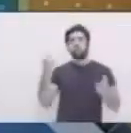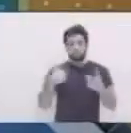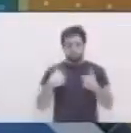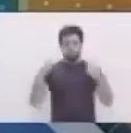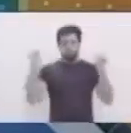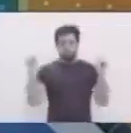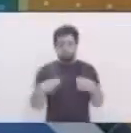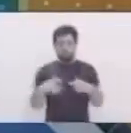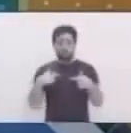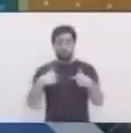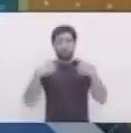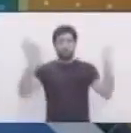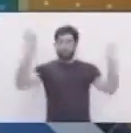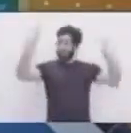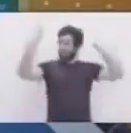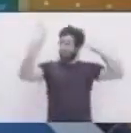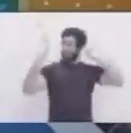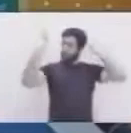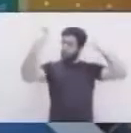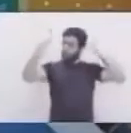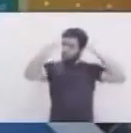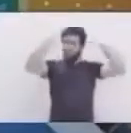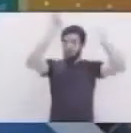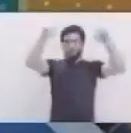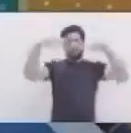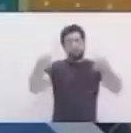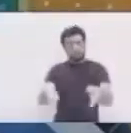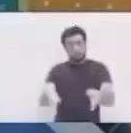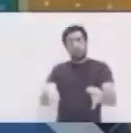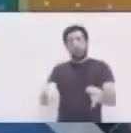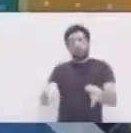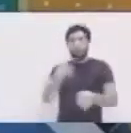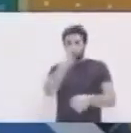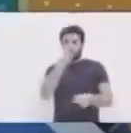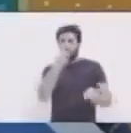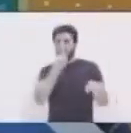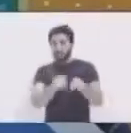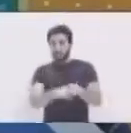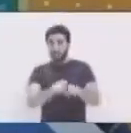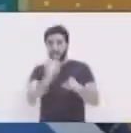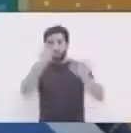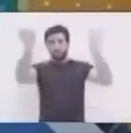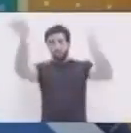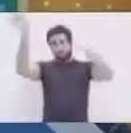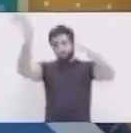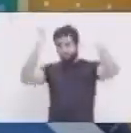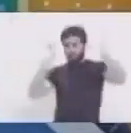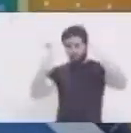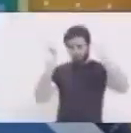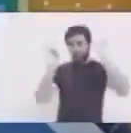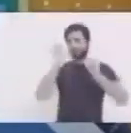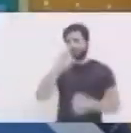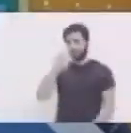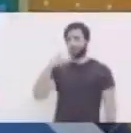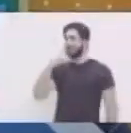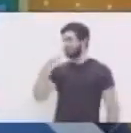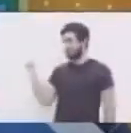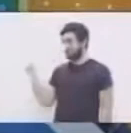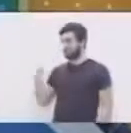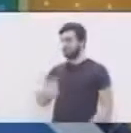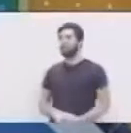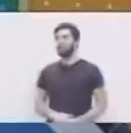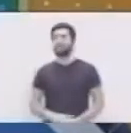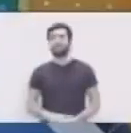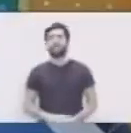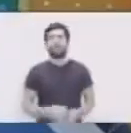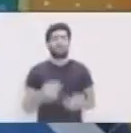sombrero. Un sombrero, ¿qué te parece? Entonces si te disfrazo de mago, ¿te parece? Bueno, me parece. Muy bien, voy a dejar de ser